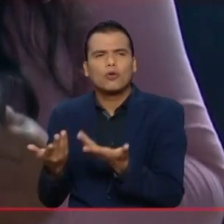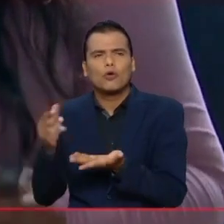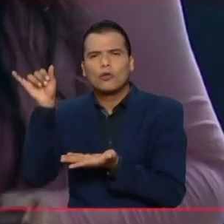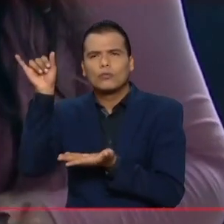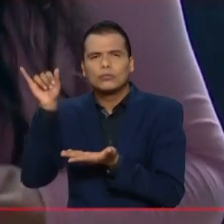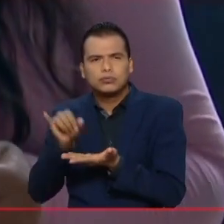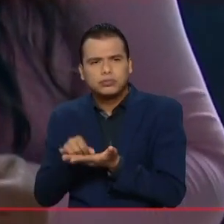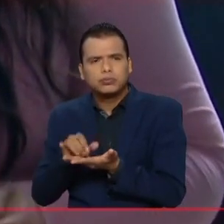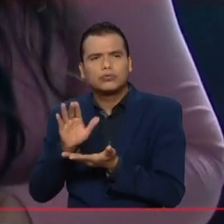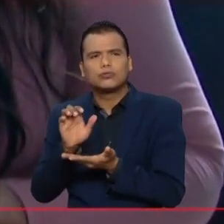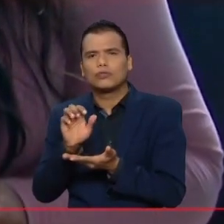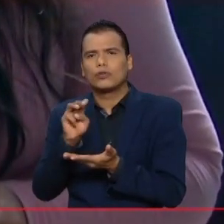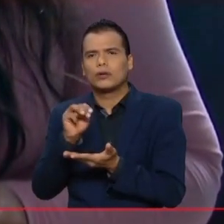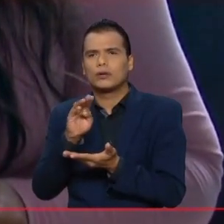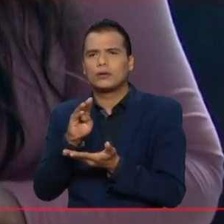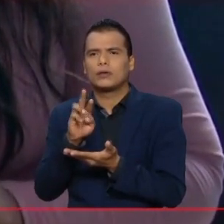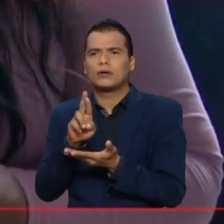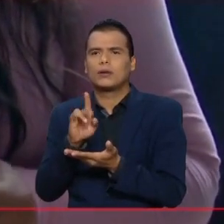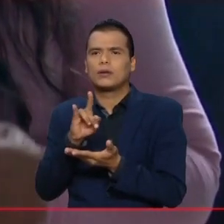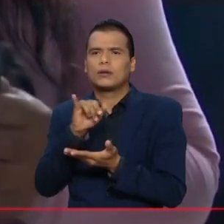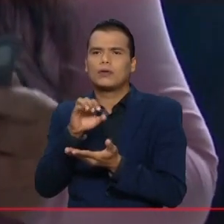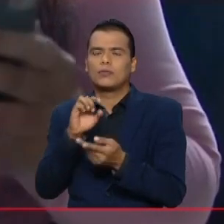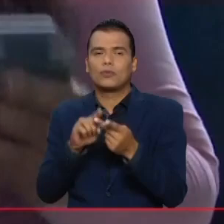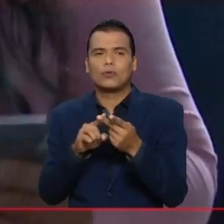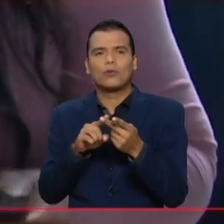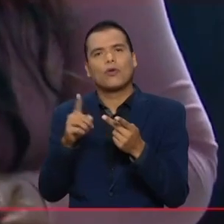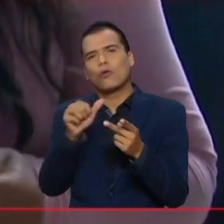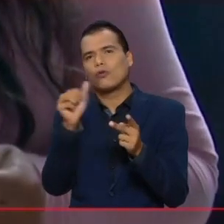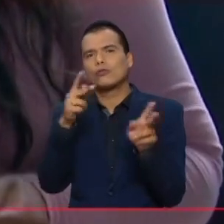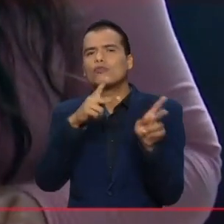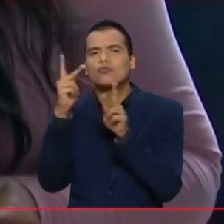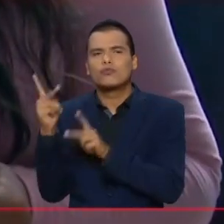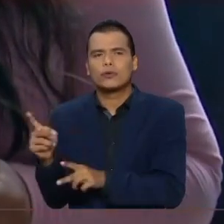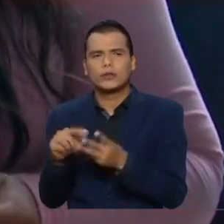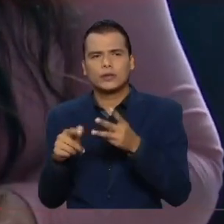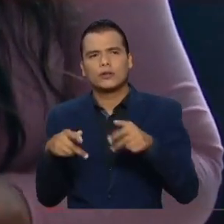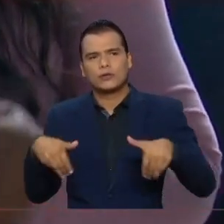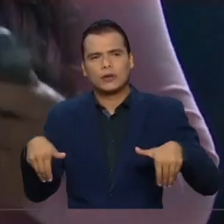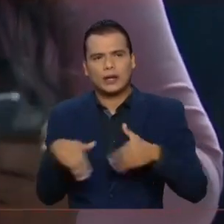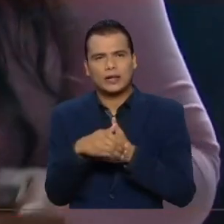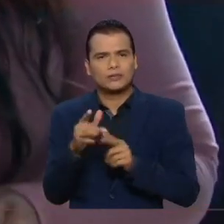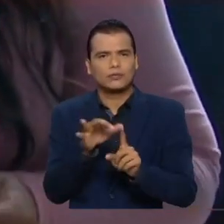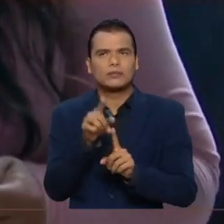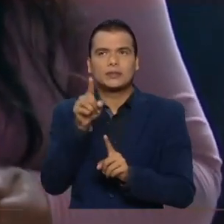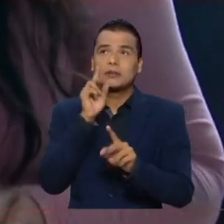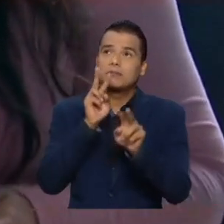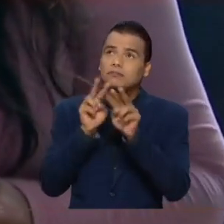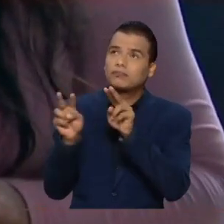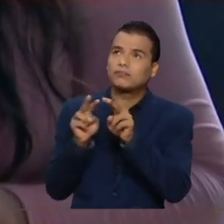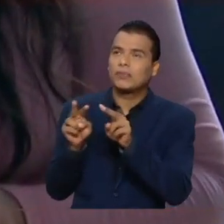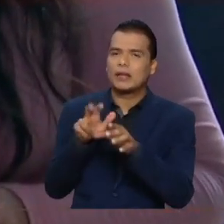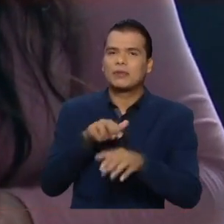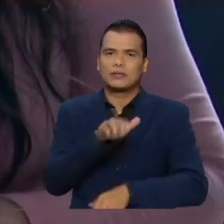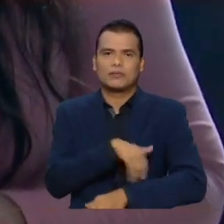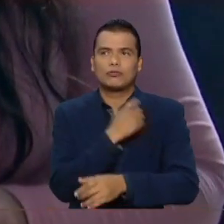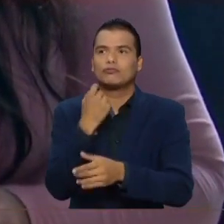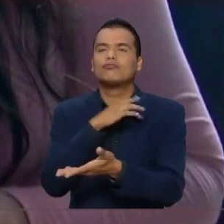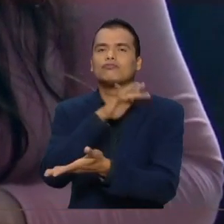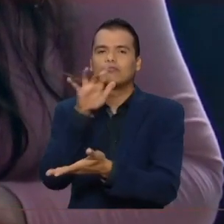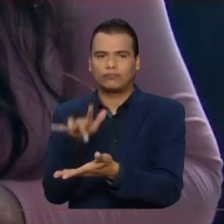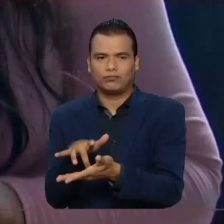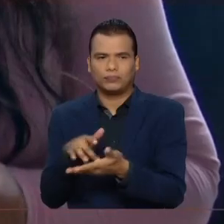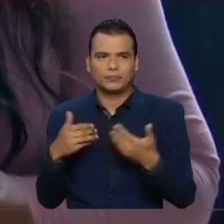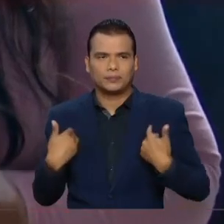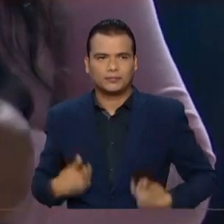aeropuerto del Embrujo, el puente de los enamorados y también la malla vial de la avenida Circunvalar. Esta es la información que se tiene desde el archipiélago